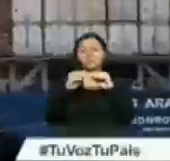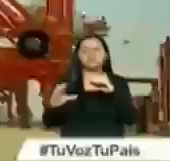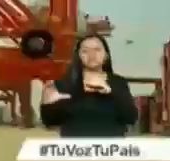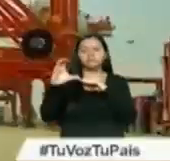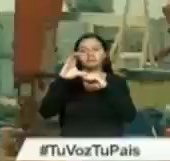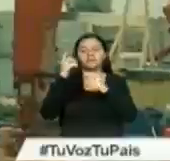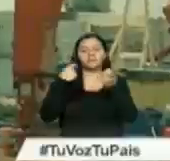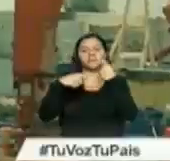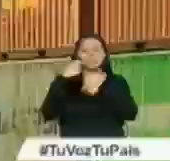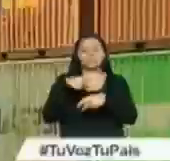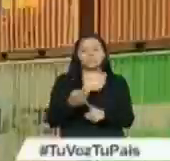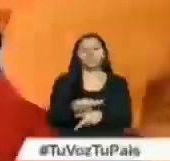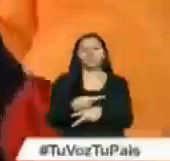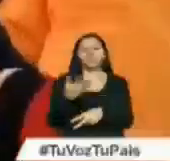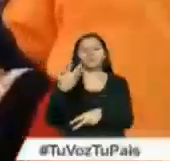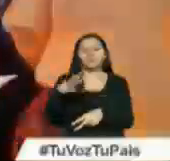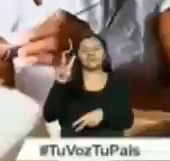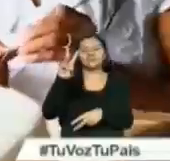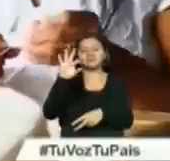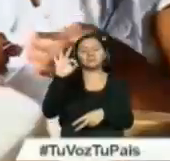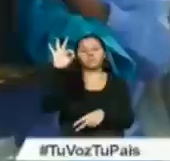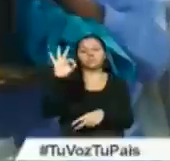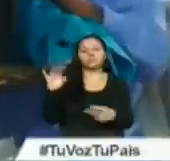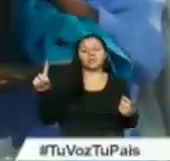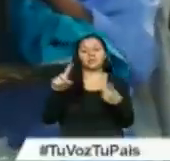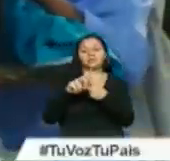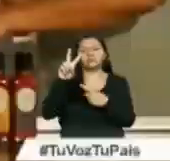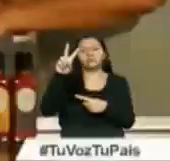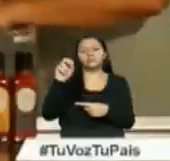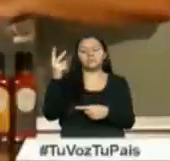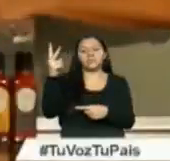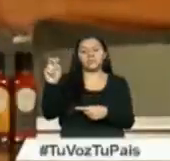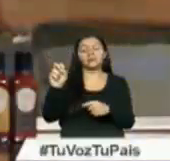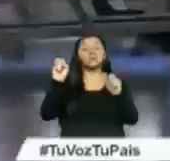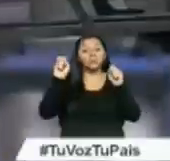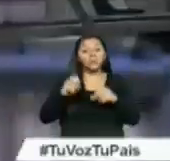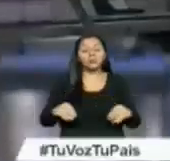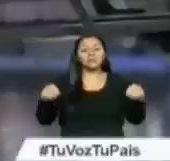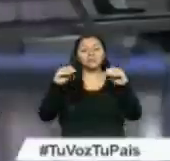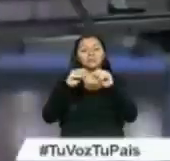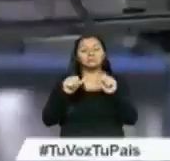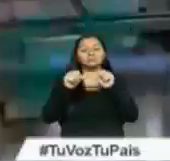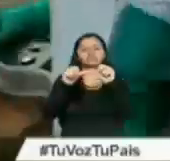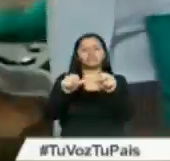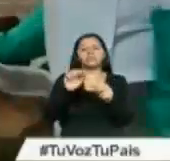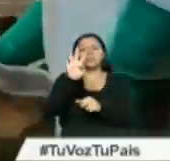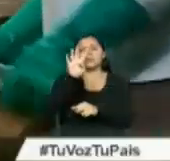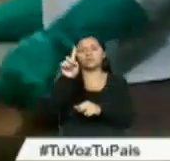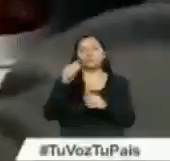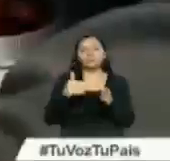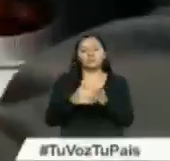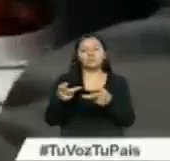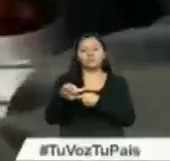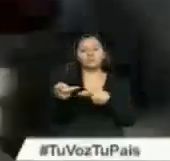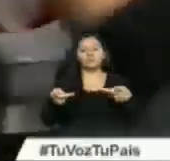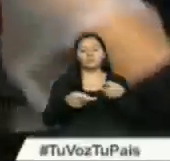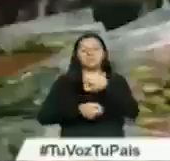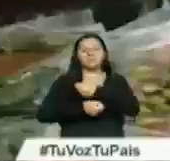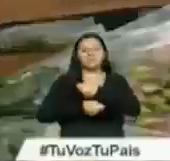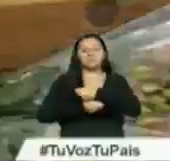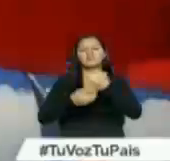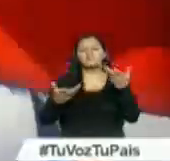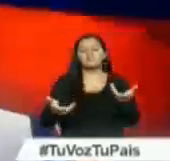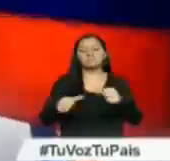las exportaciones en un 16% hasta el 2020, lo que permitirá mantener unas 41 mil plazas de trabajo solo en las